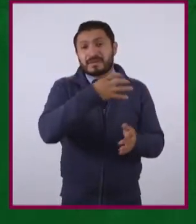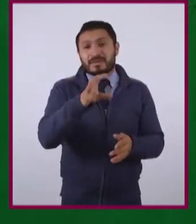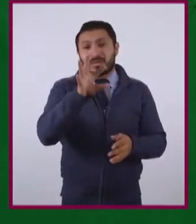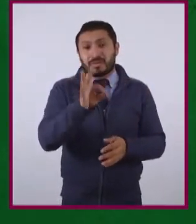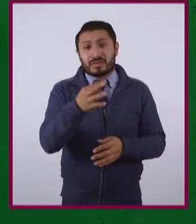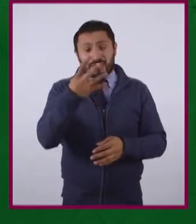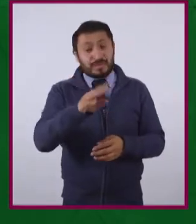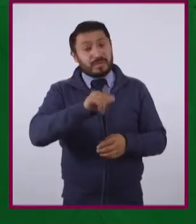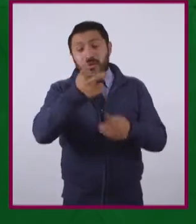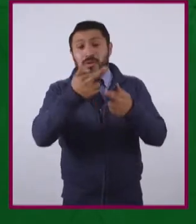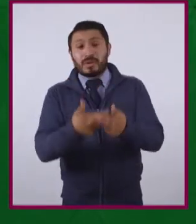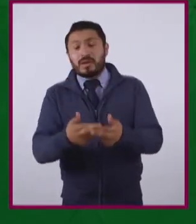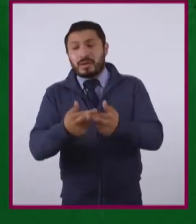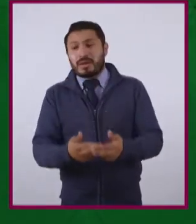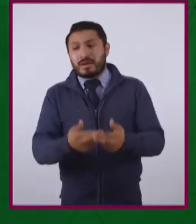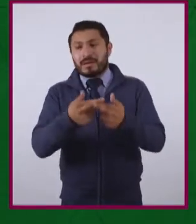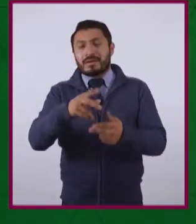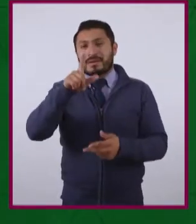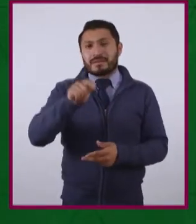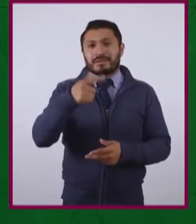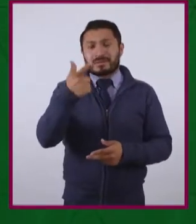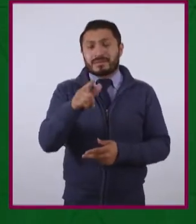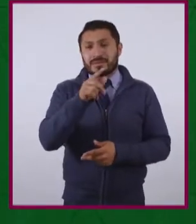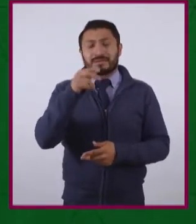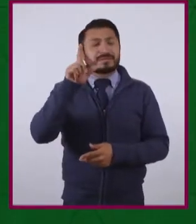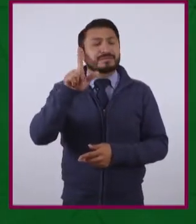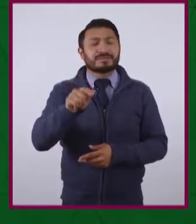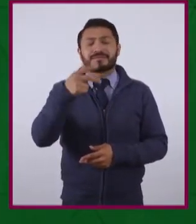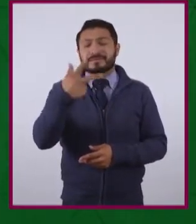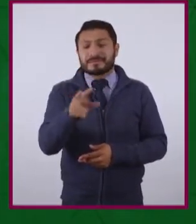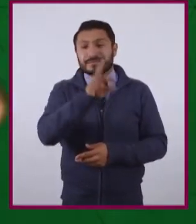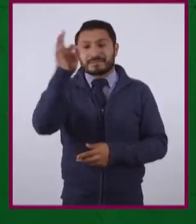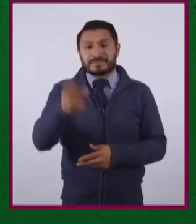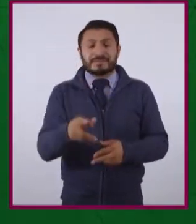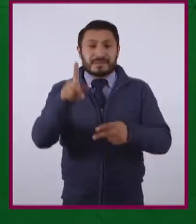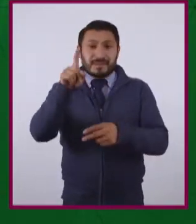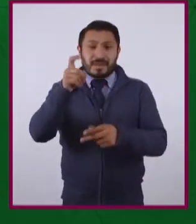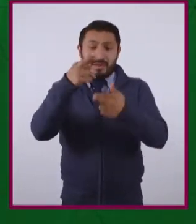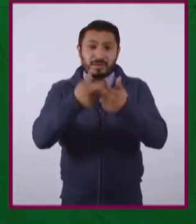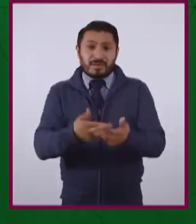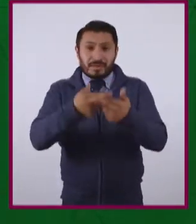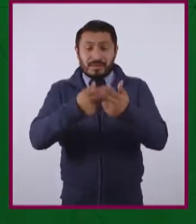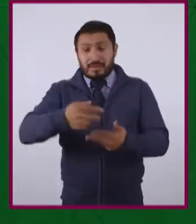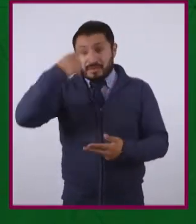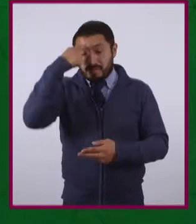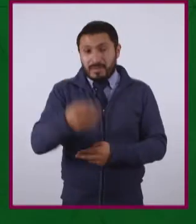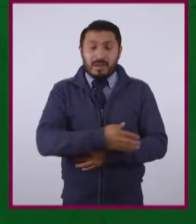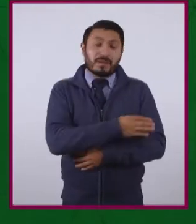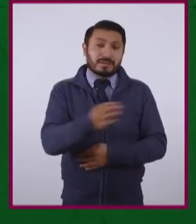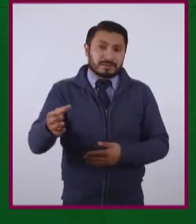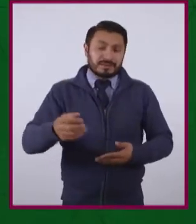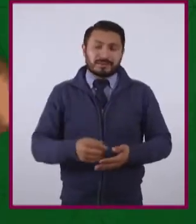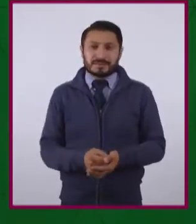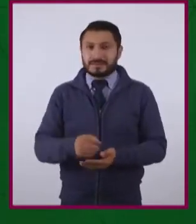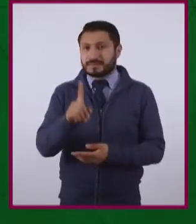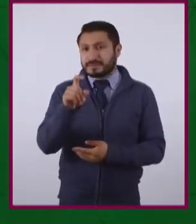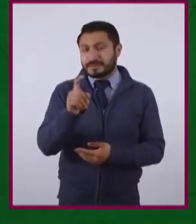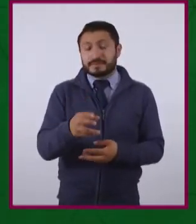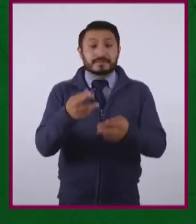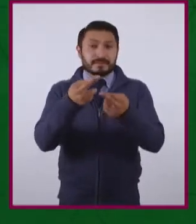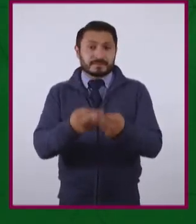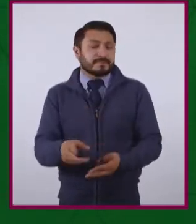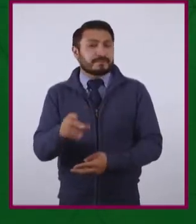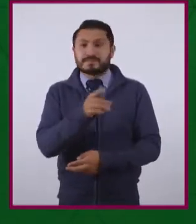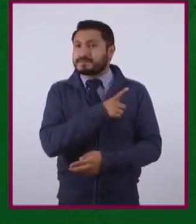el 78% del agua total disponible se utiliza para fines agropecuarios. El agua disponible no